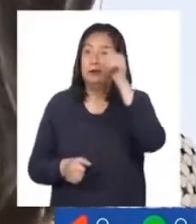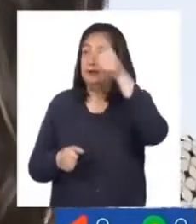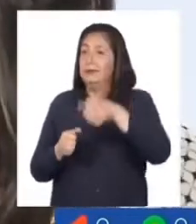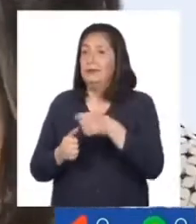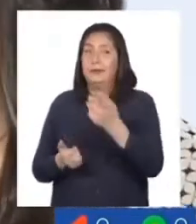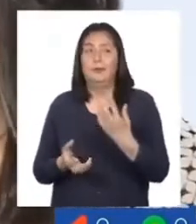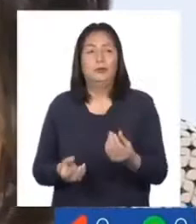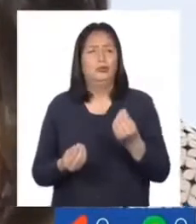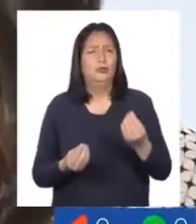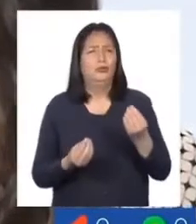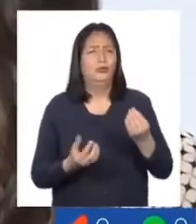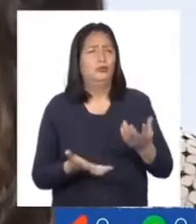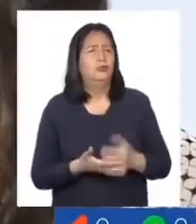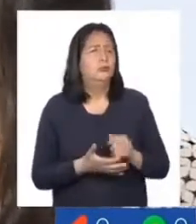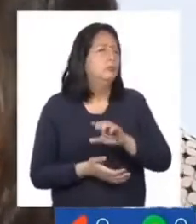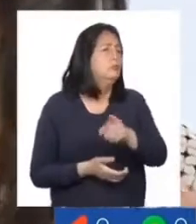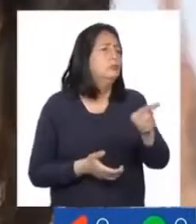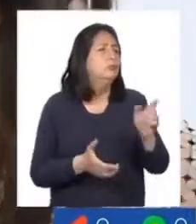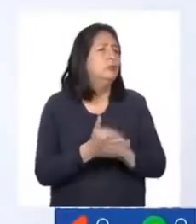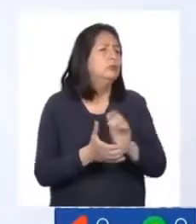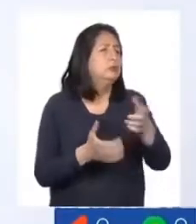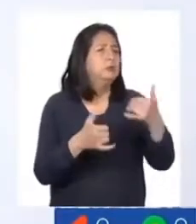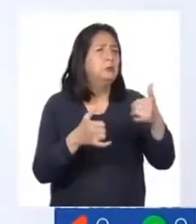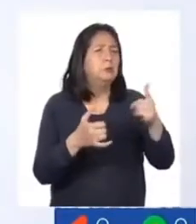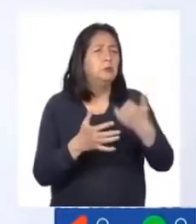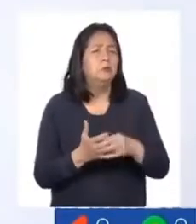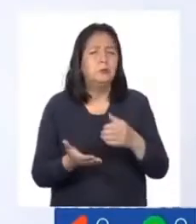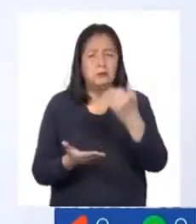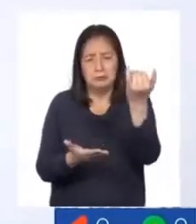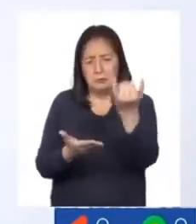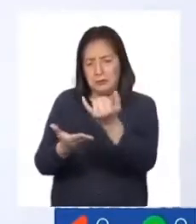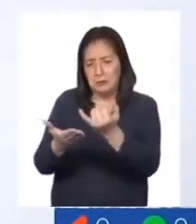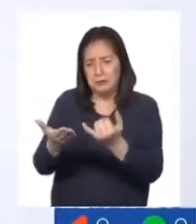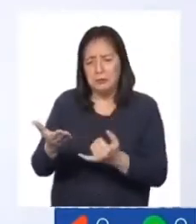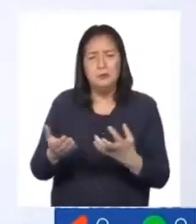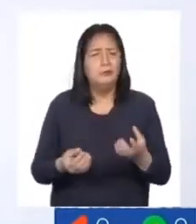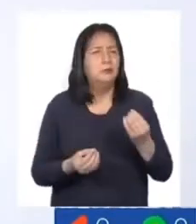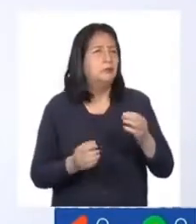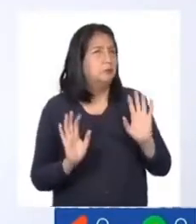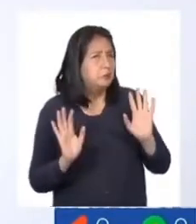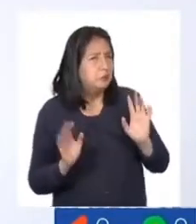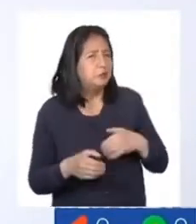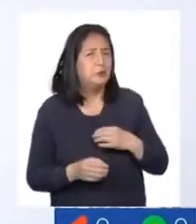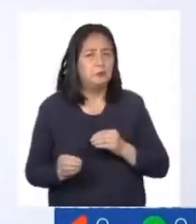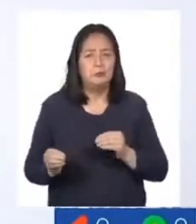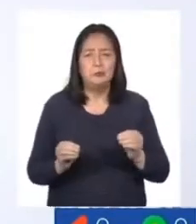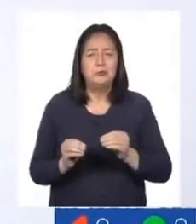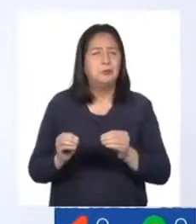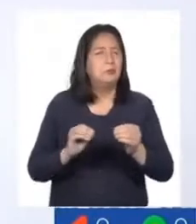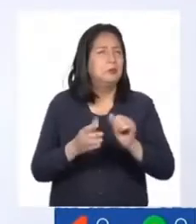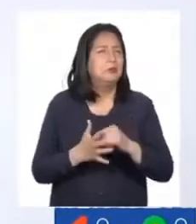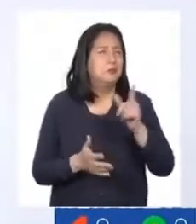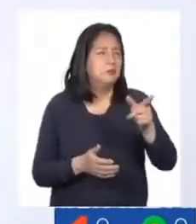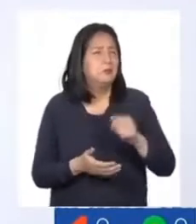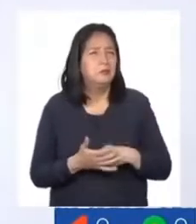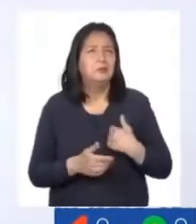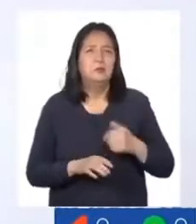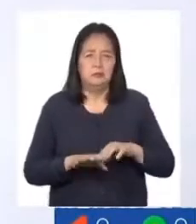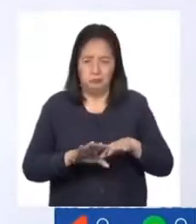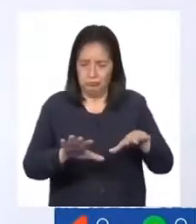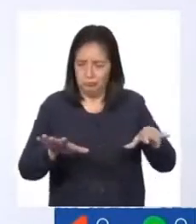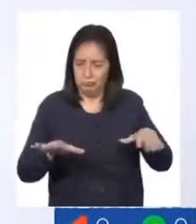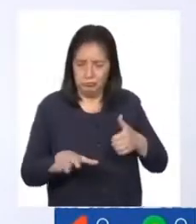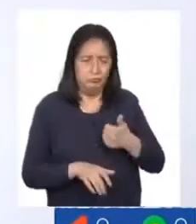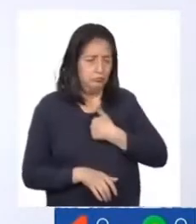Recordemos cómo nuestras y nuestros amigos en el juego de siluetas han explorado sus posibilidades de movimiento, reconociendo su